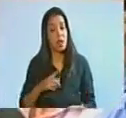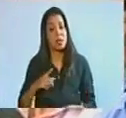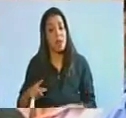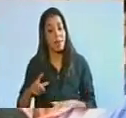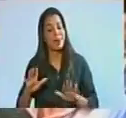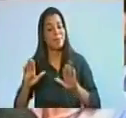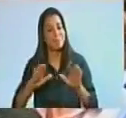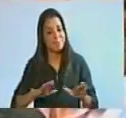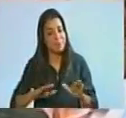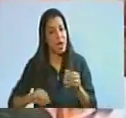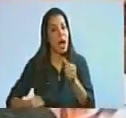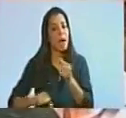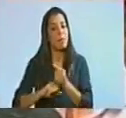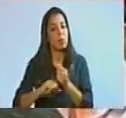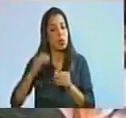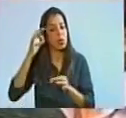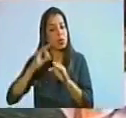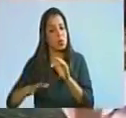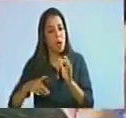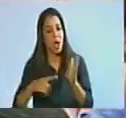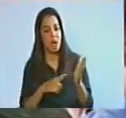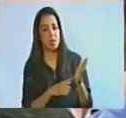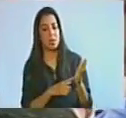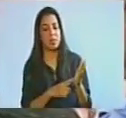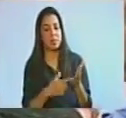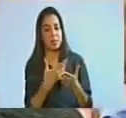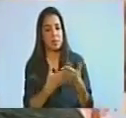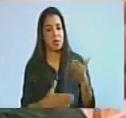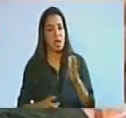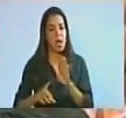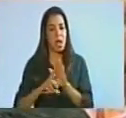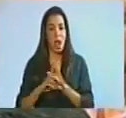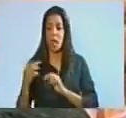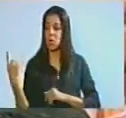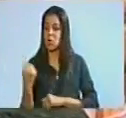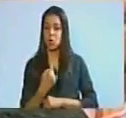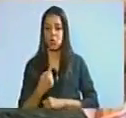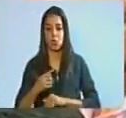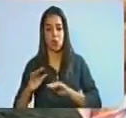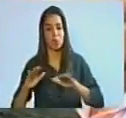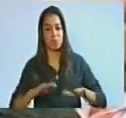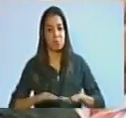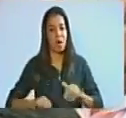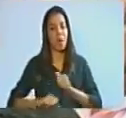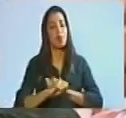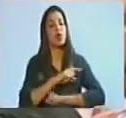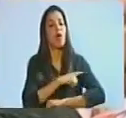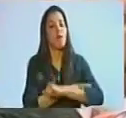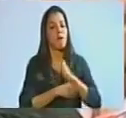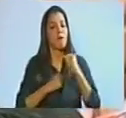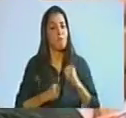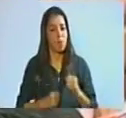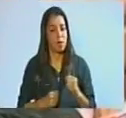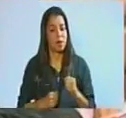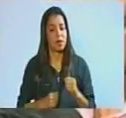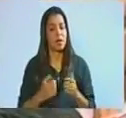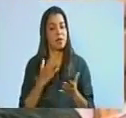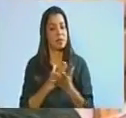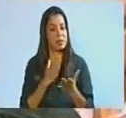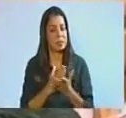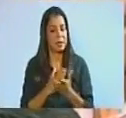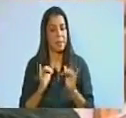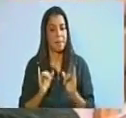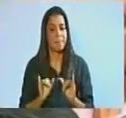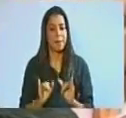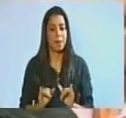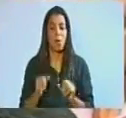esto, hay que irse con esto con toda la fuerza. Para eso contamos con los aliados de siempre,